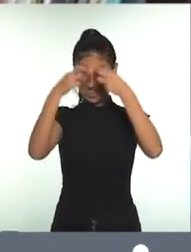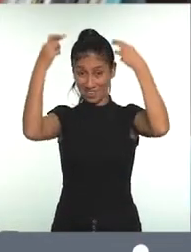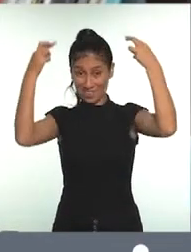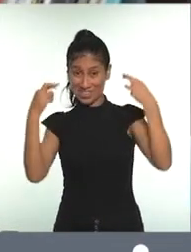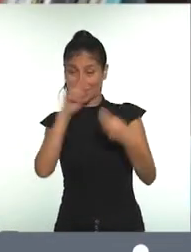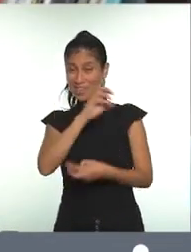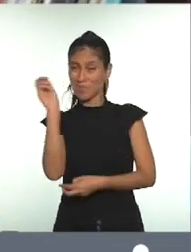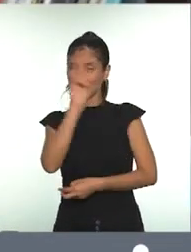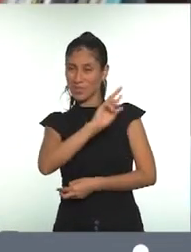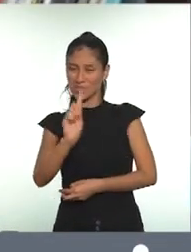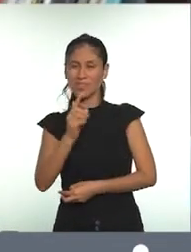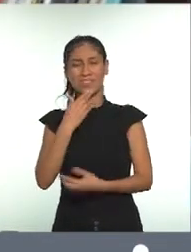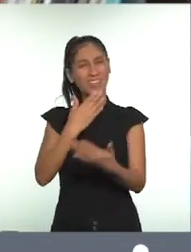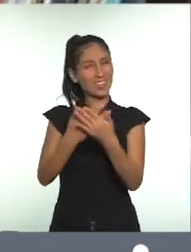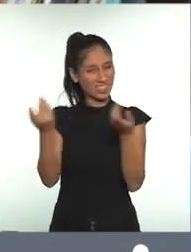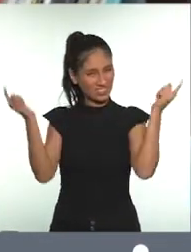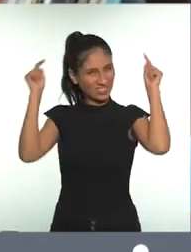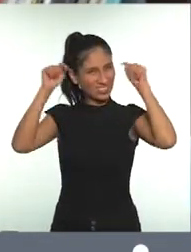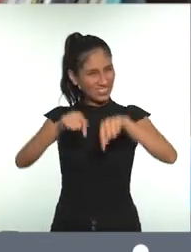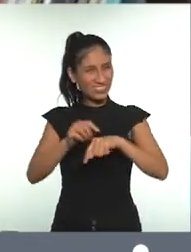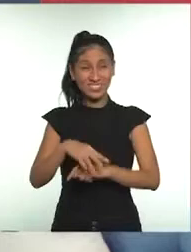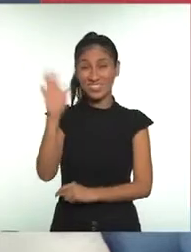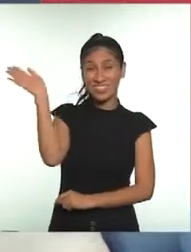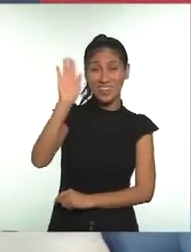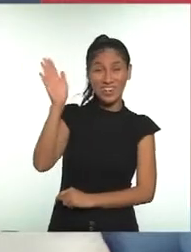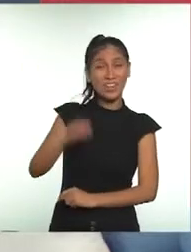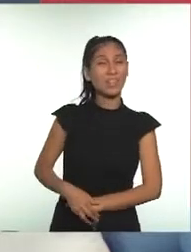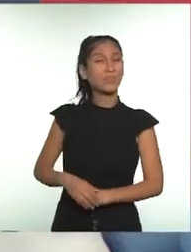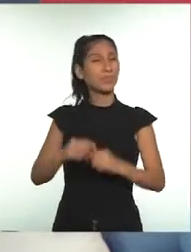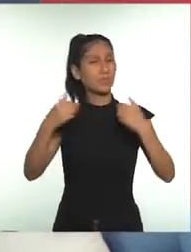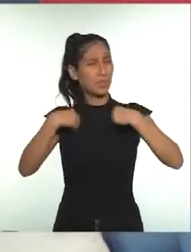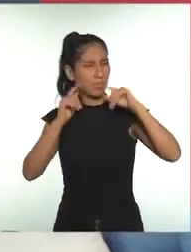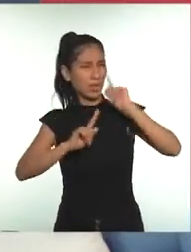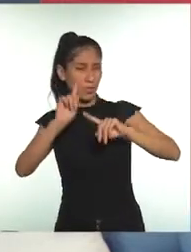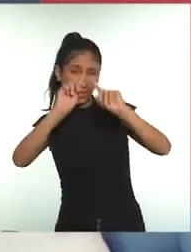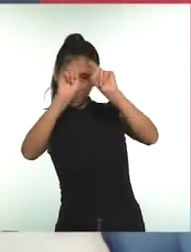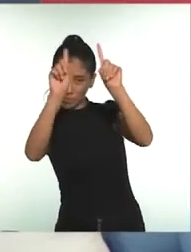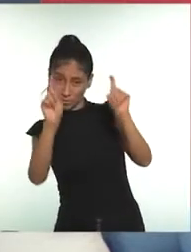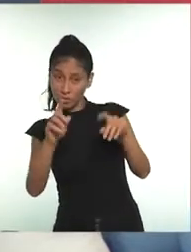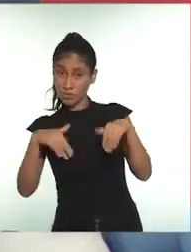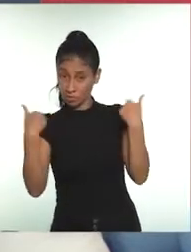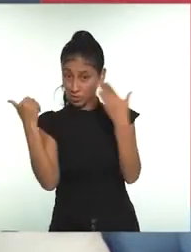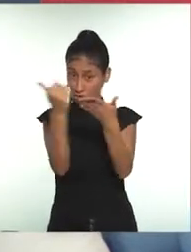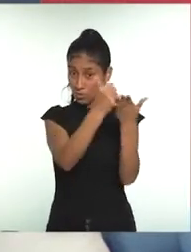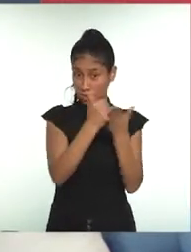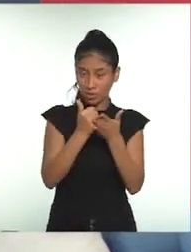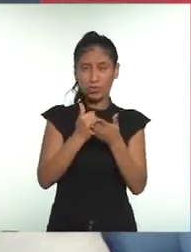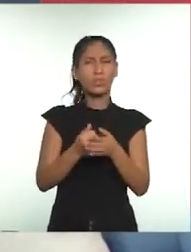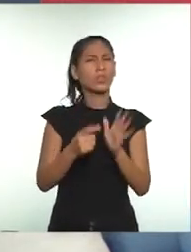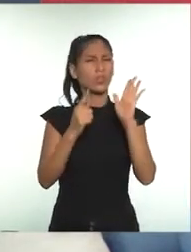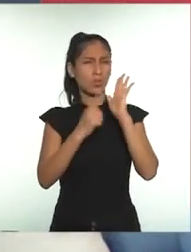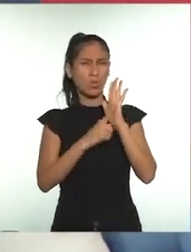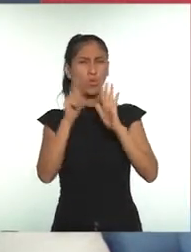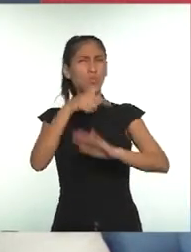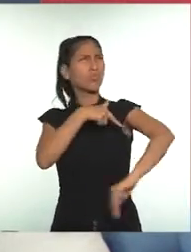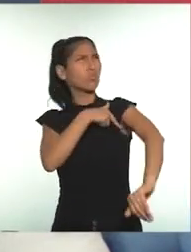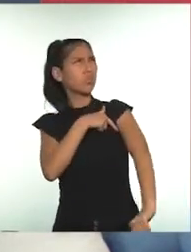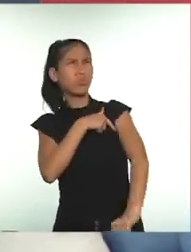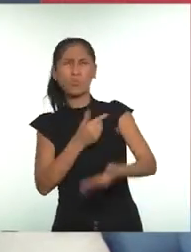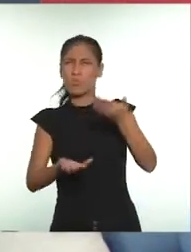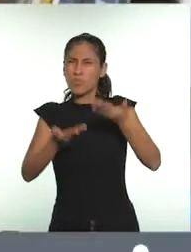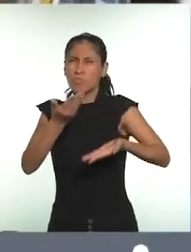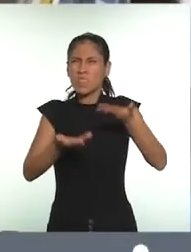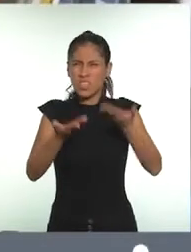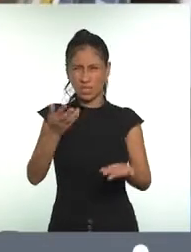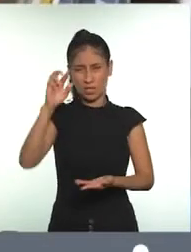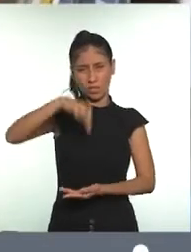chicos de la promoción 21, muchas gracias por la invitación. Hola, tenemos algunas preguntas y queríamos que nos ayudes. ¿Qué es lo que mide un